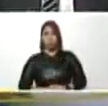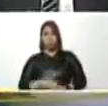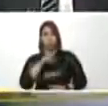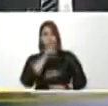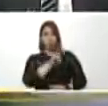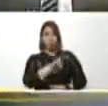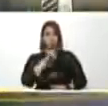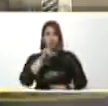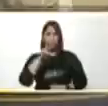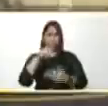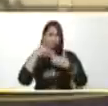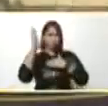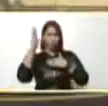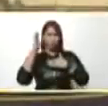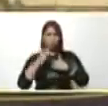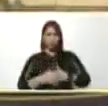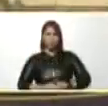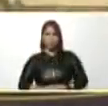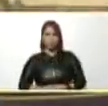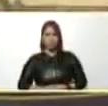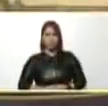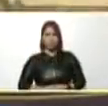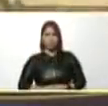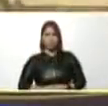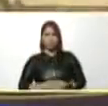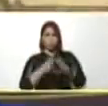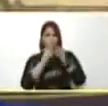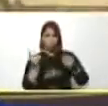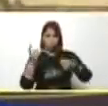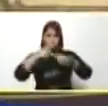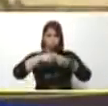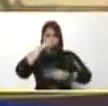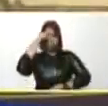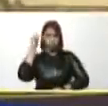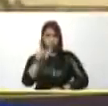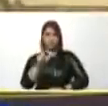220 y pico del bloque de la patria.